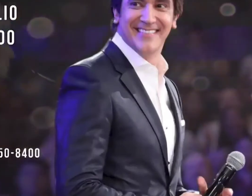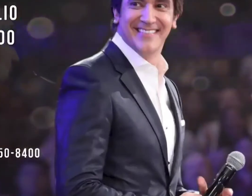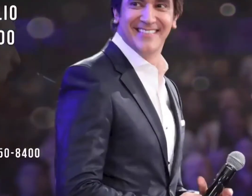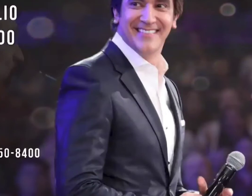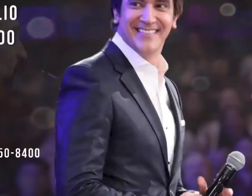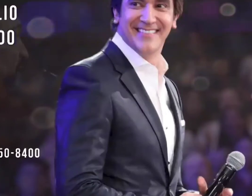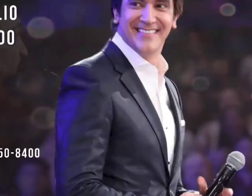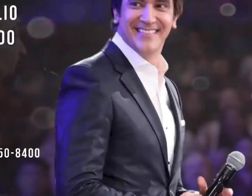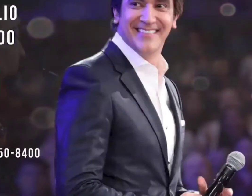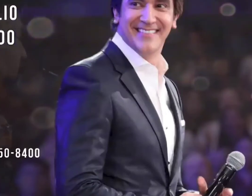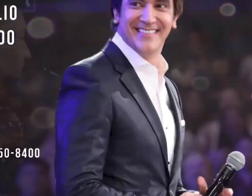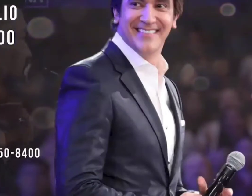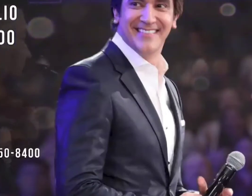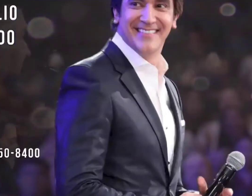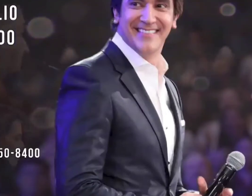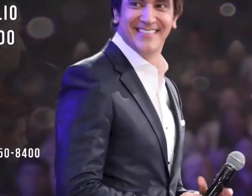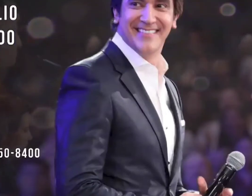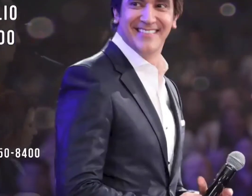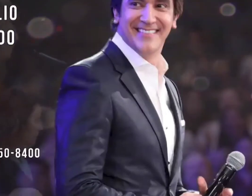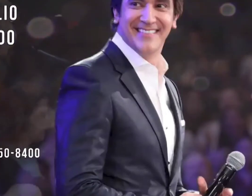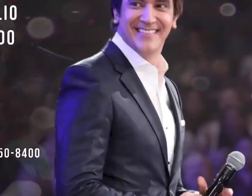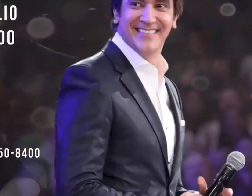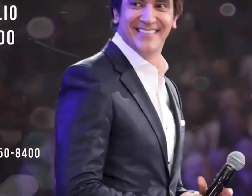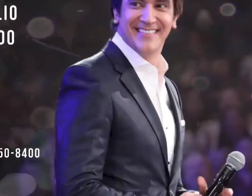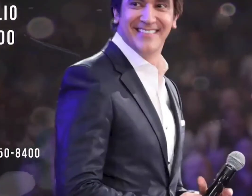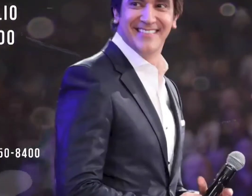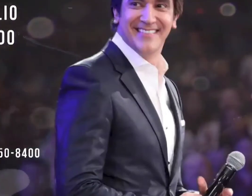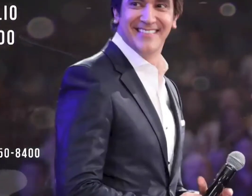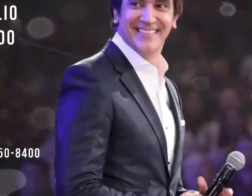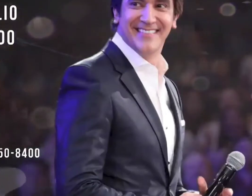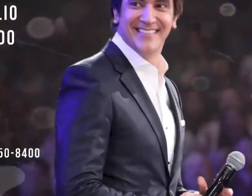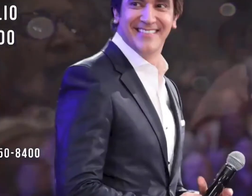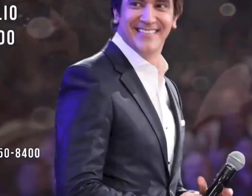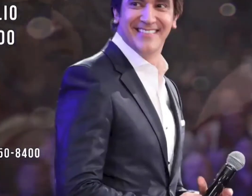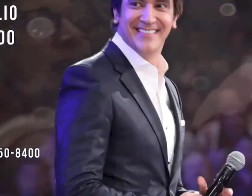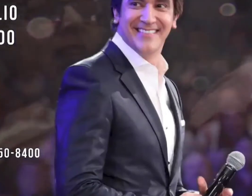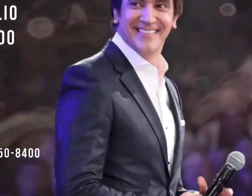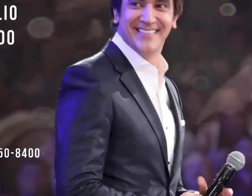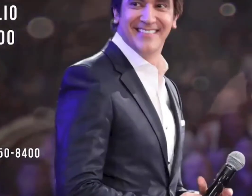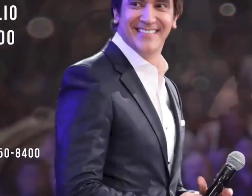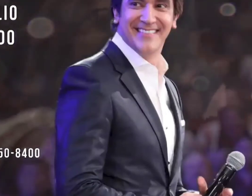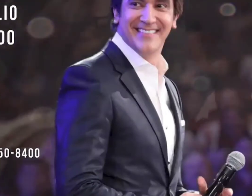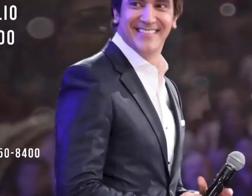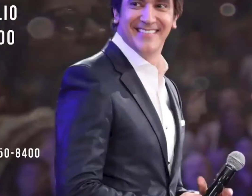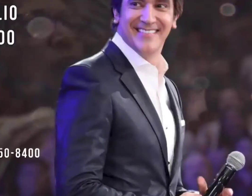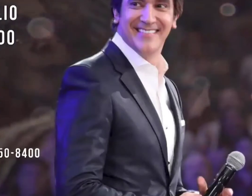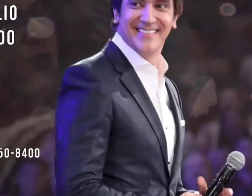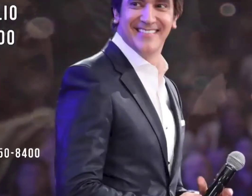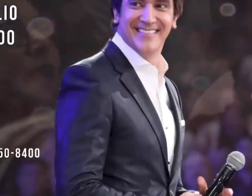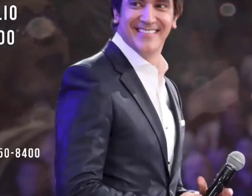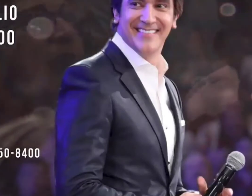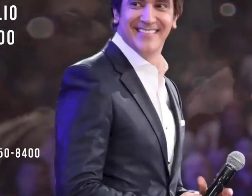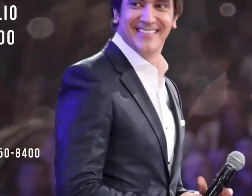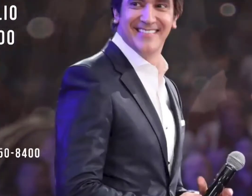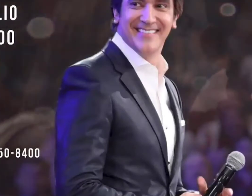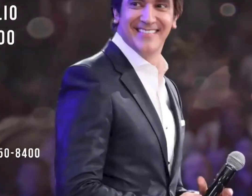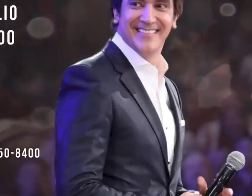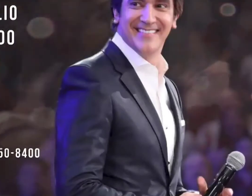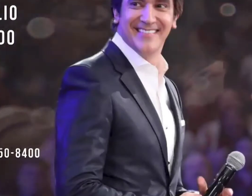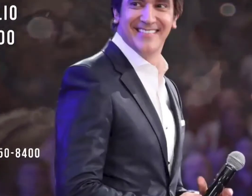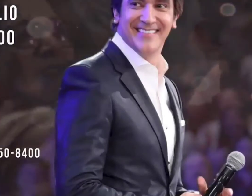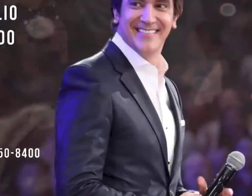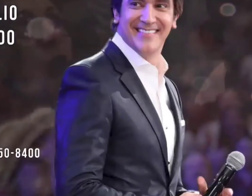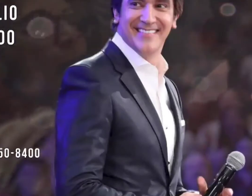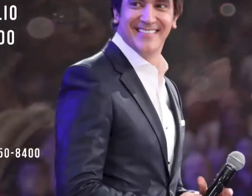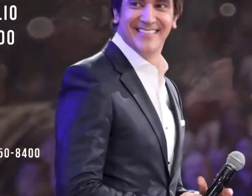las heridas, me sanaste, mi Jesús. Todas mis cargas las dejaste allí en la cruz. Algo